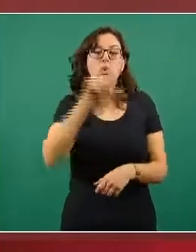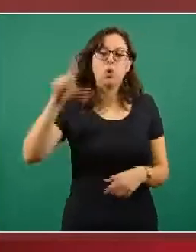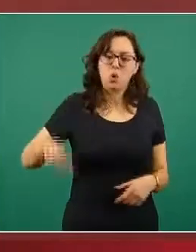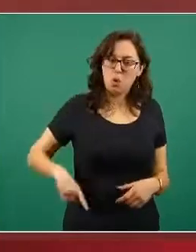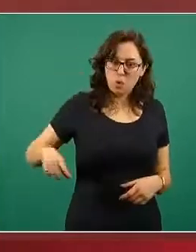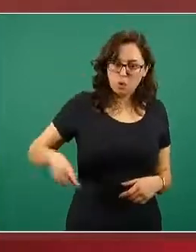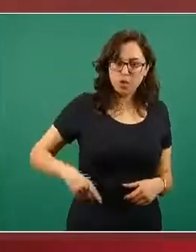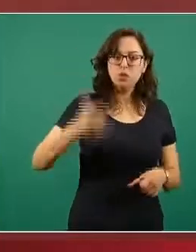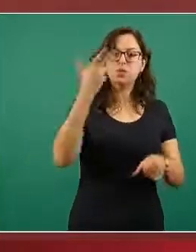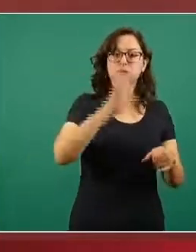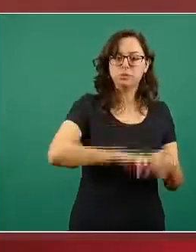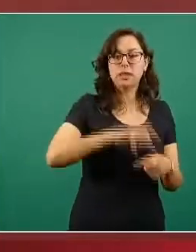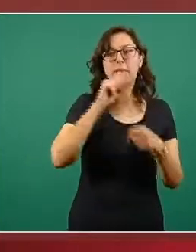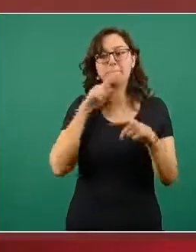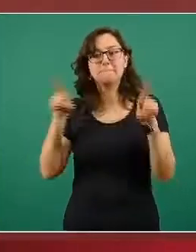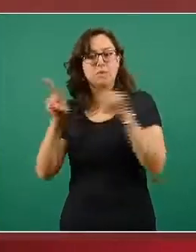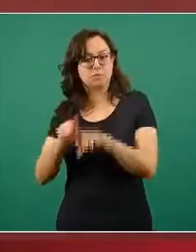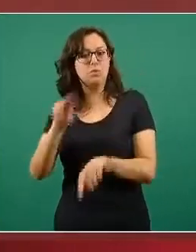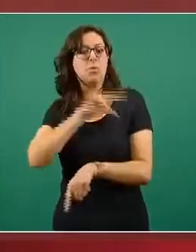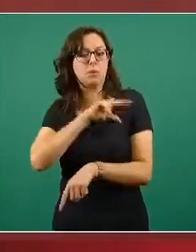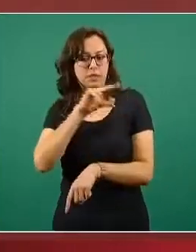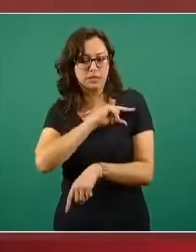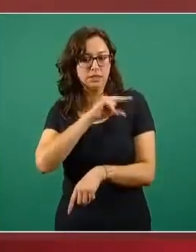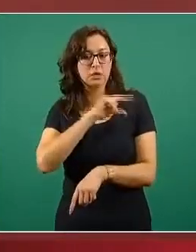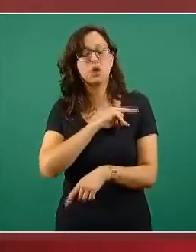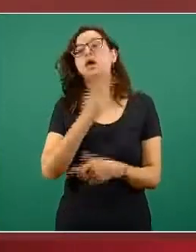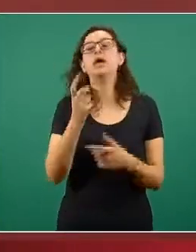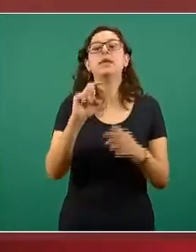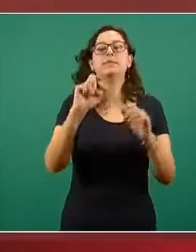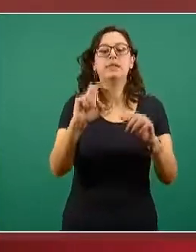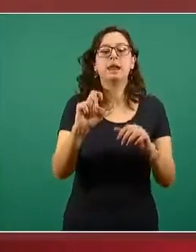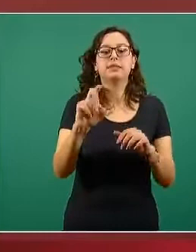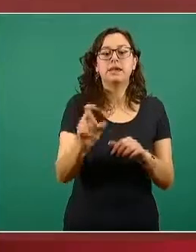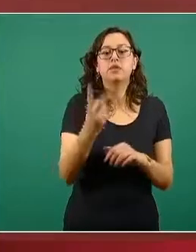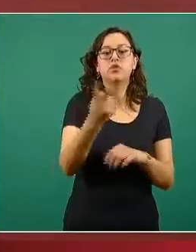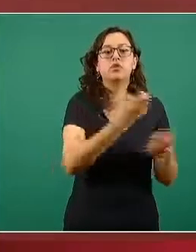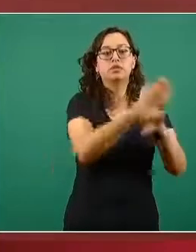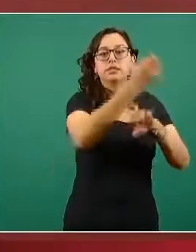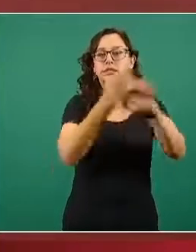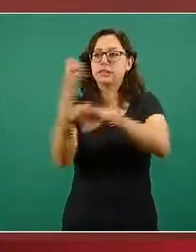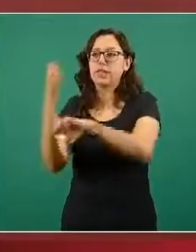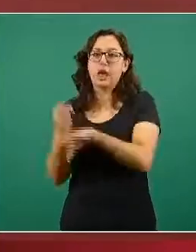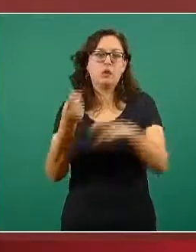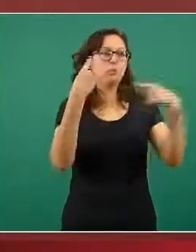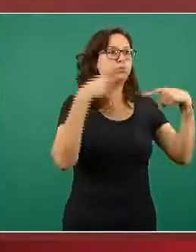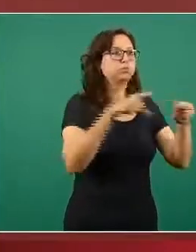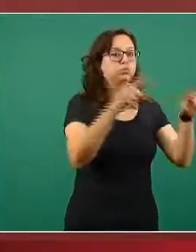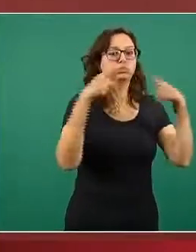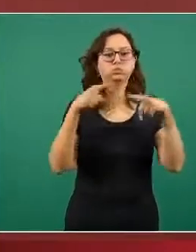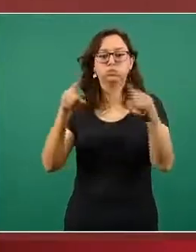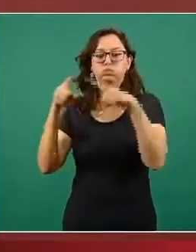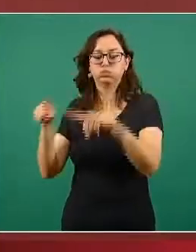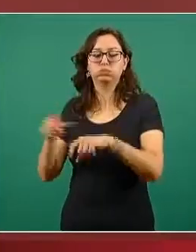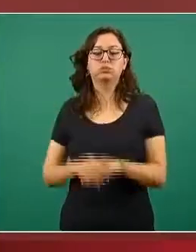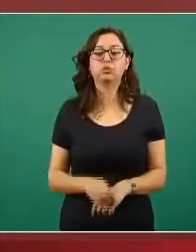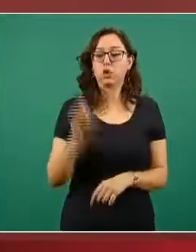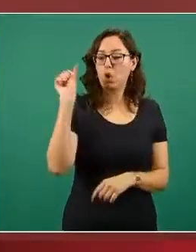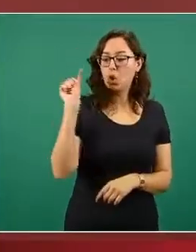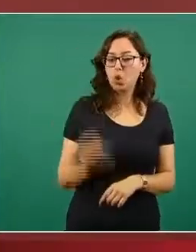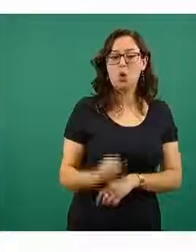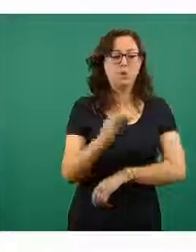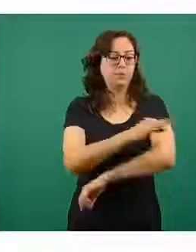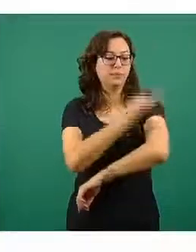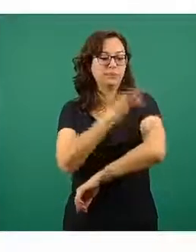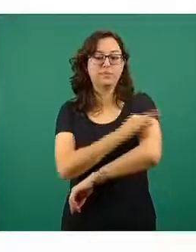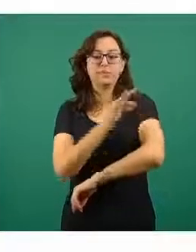privadas, y en las 32 entidades federativas al mismo tiempo. Aquí tenemos que hoy pusimos